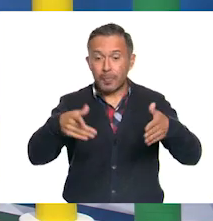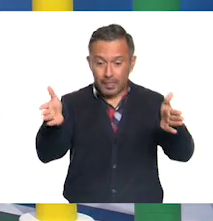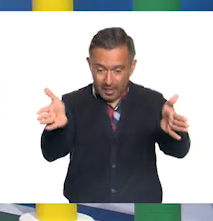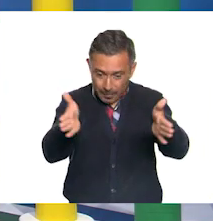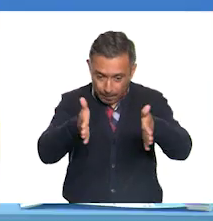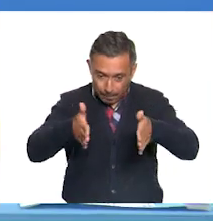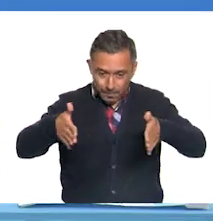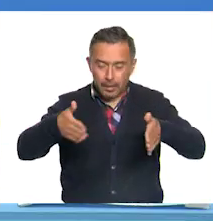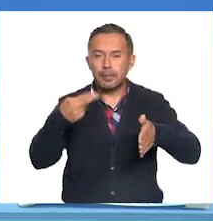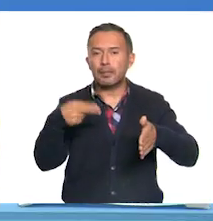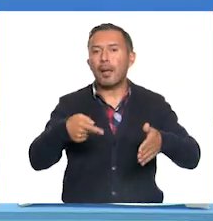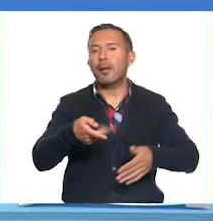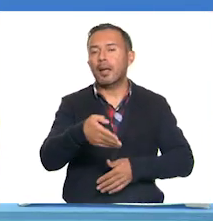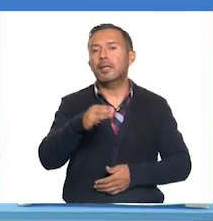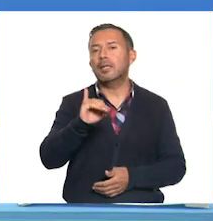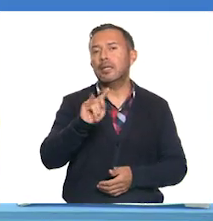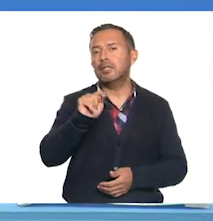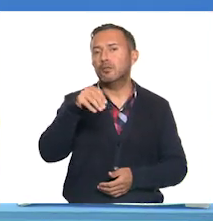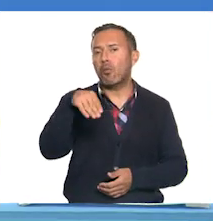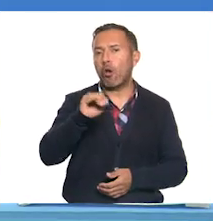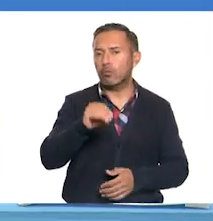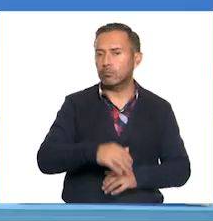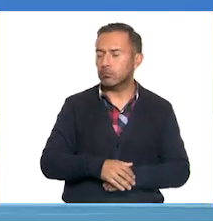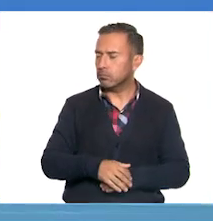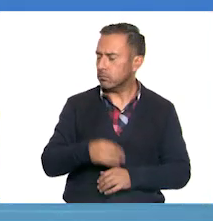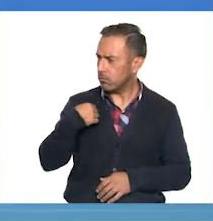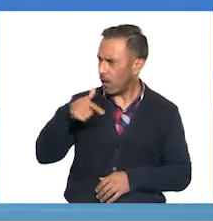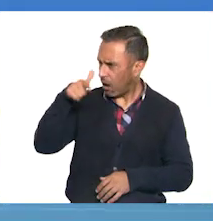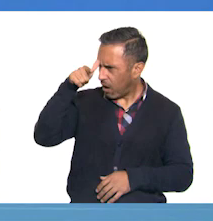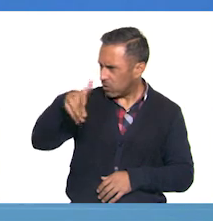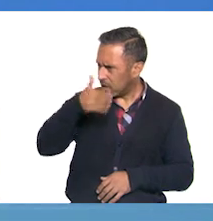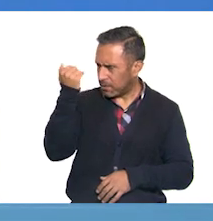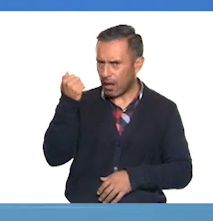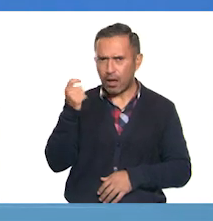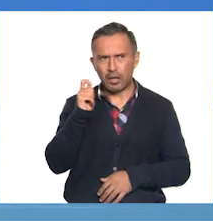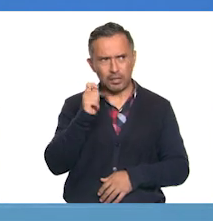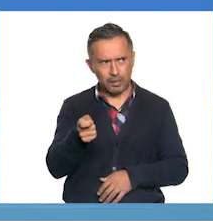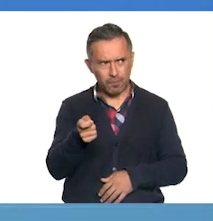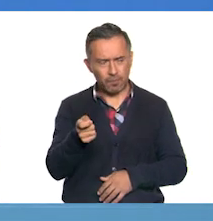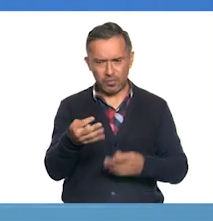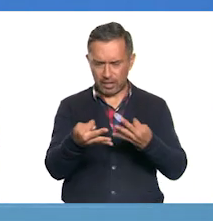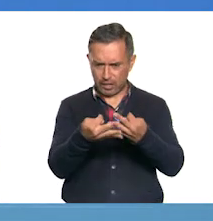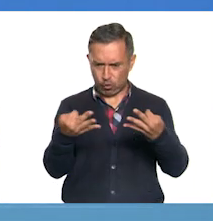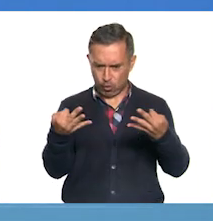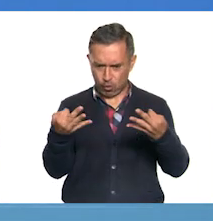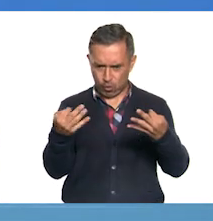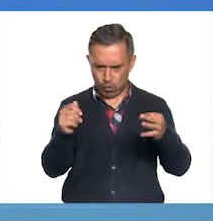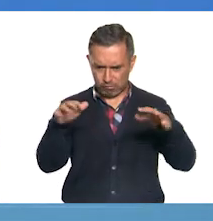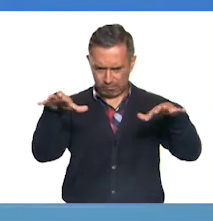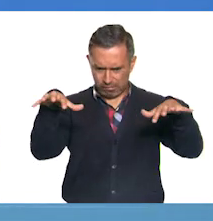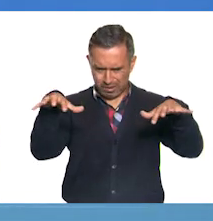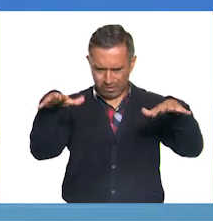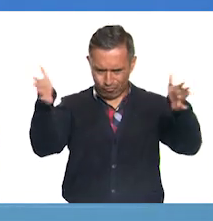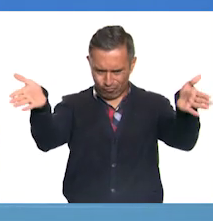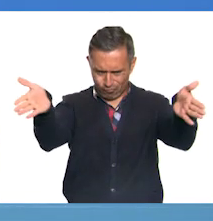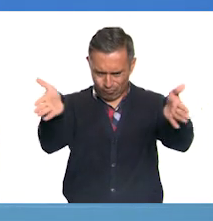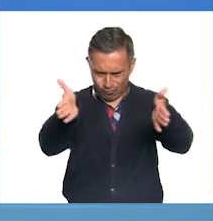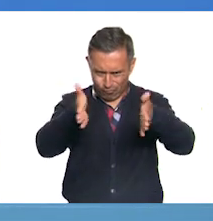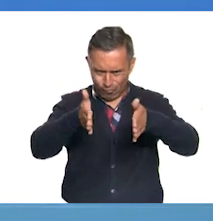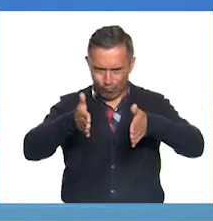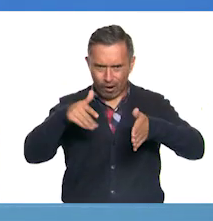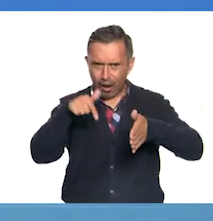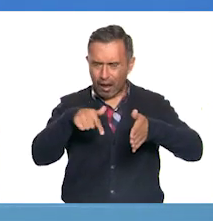istmo. No sabía que las partes estrechas que hay entre territorios más grandes se llamaran